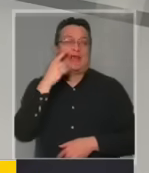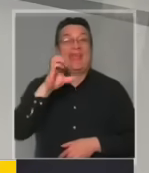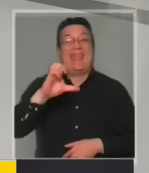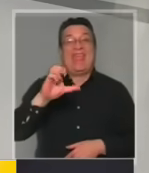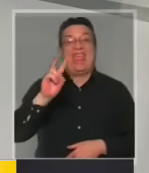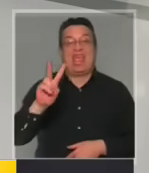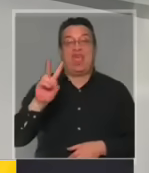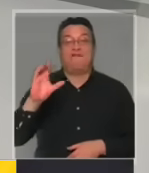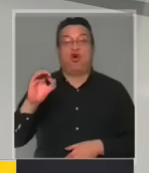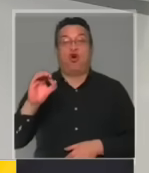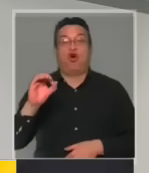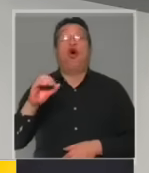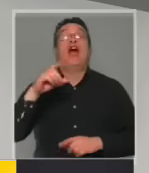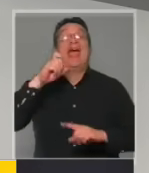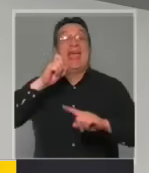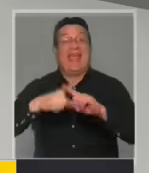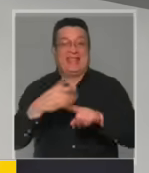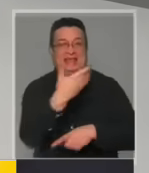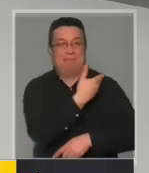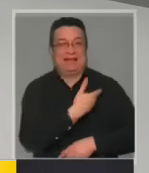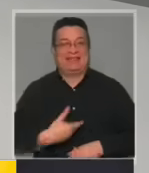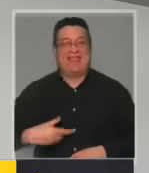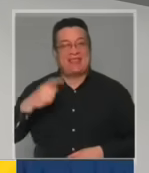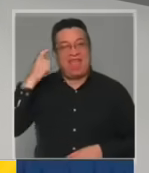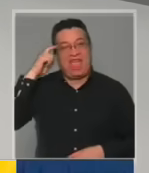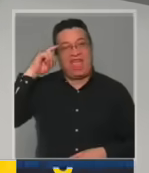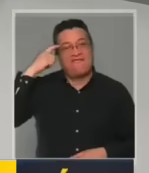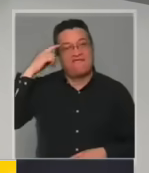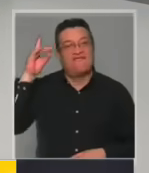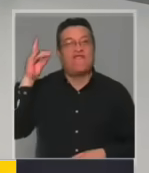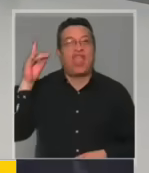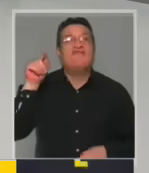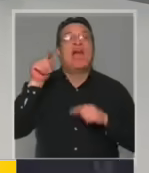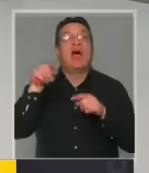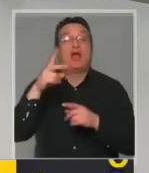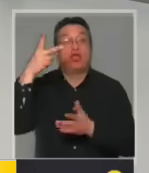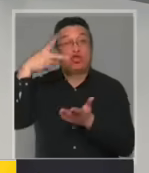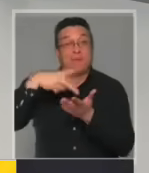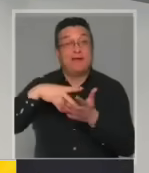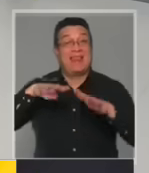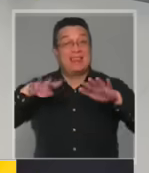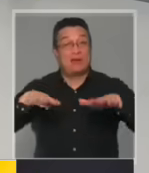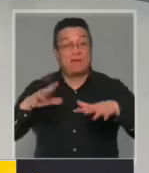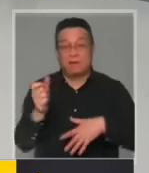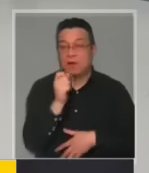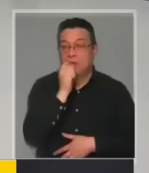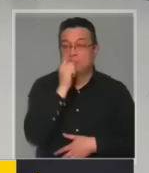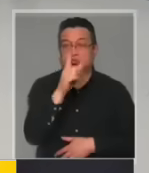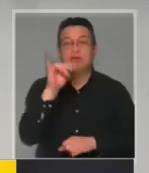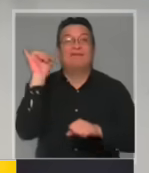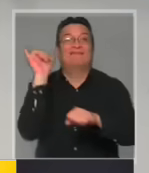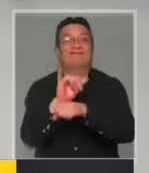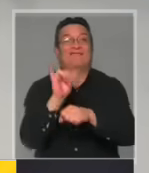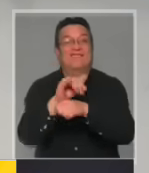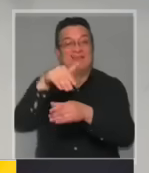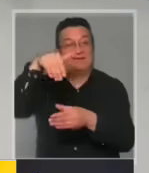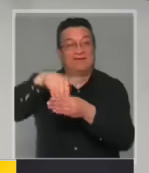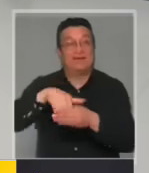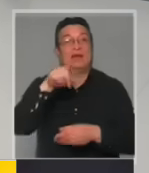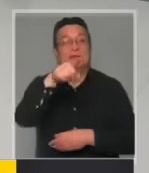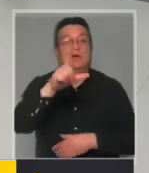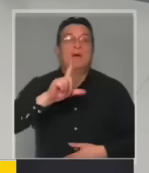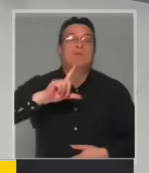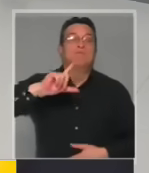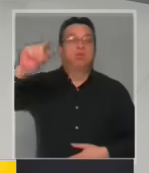Morales, expresidente de Bolivia. Recordemos que en el 2019, en una acusación de fraude electoral, él sale de Bolivia